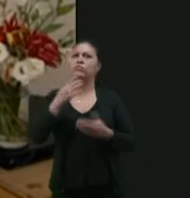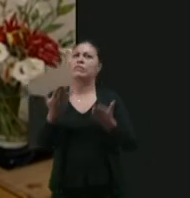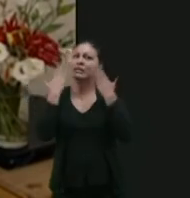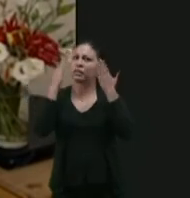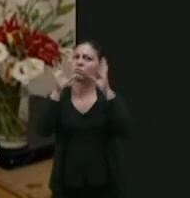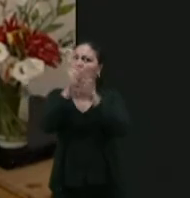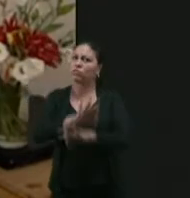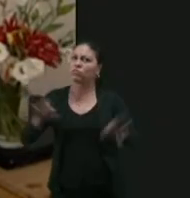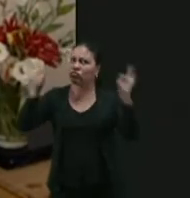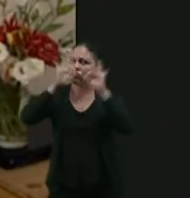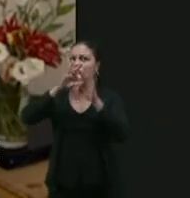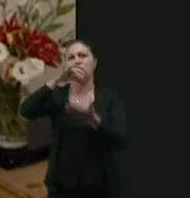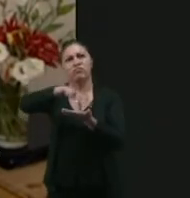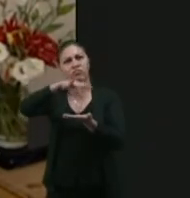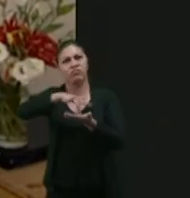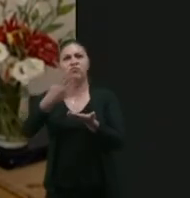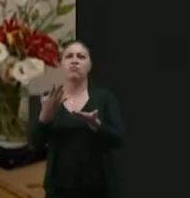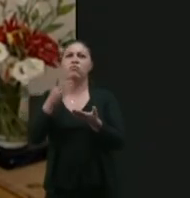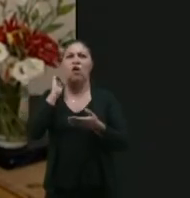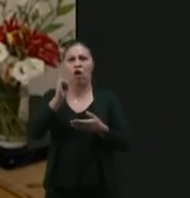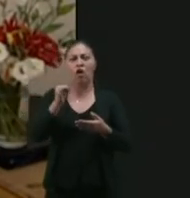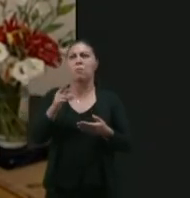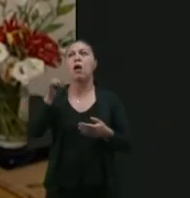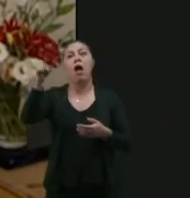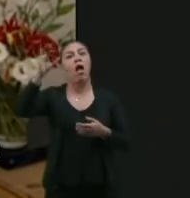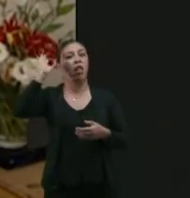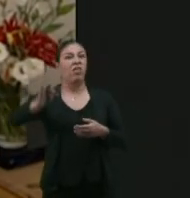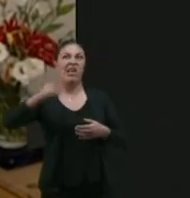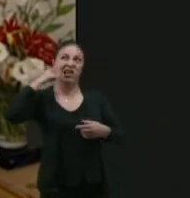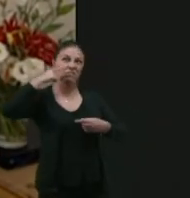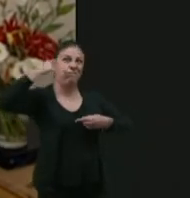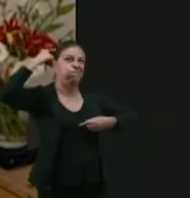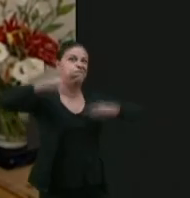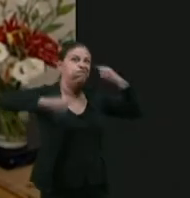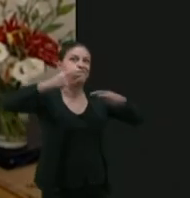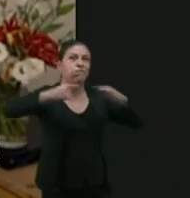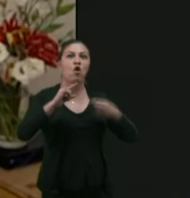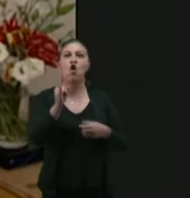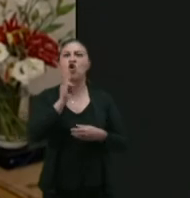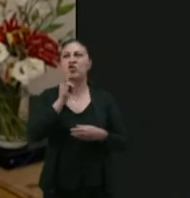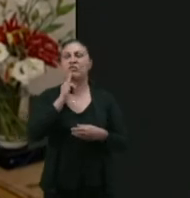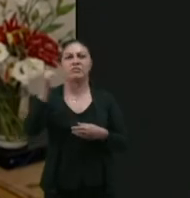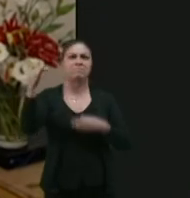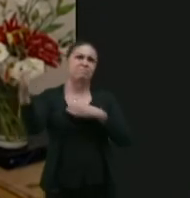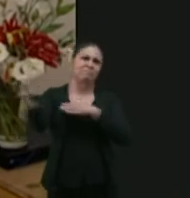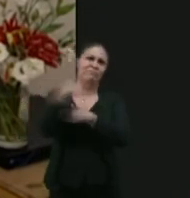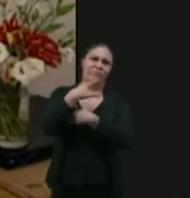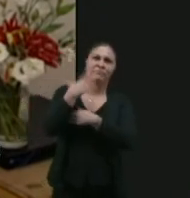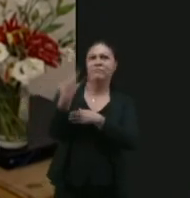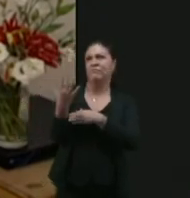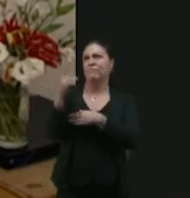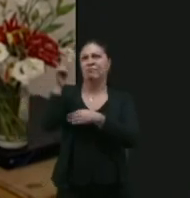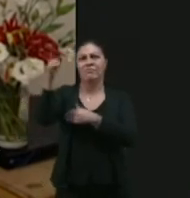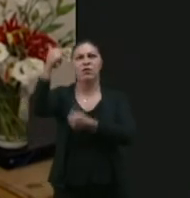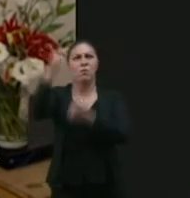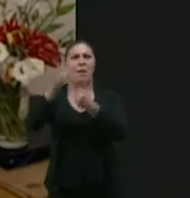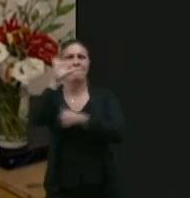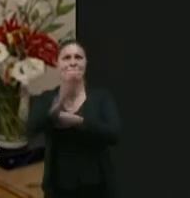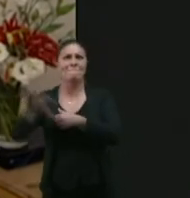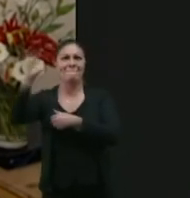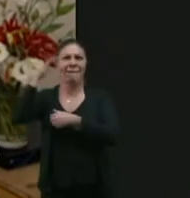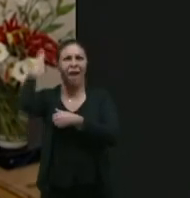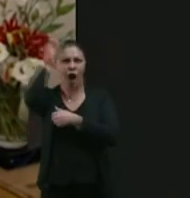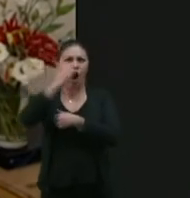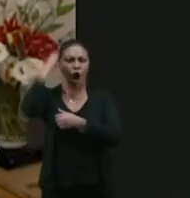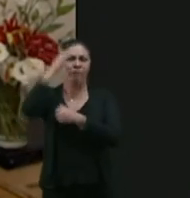tengamos que compartir con gorilas de los Estados Unidos, no tenemos que competir, por ejemplo, con compañías grandes que hay en Europa, y tenemos unos